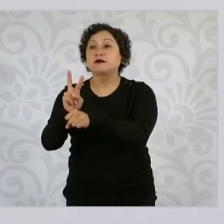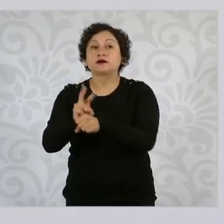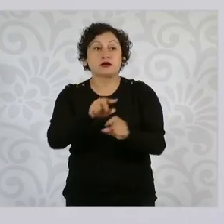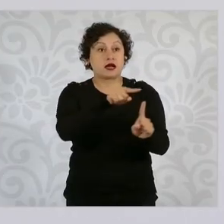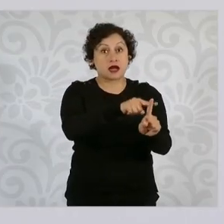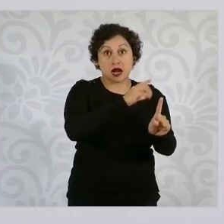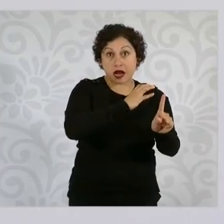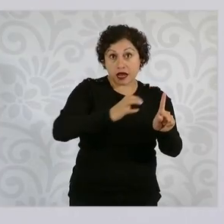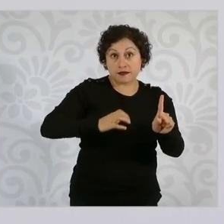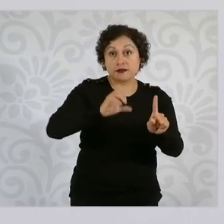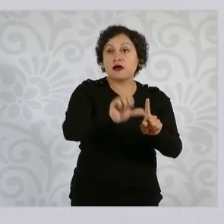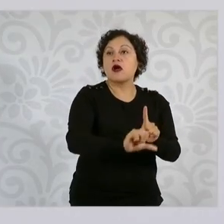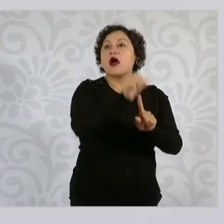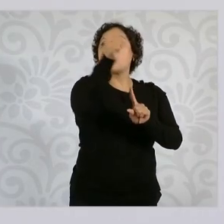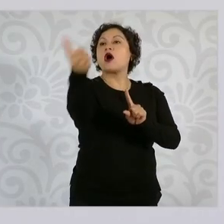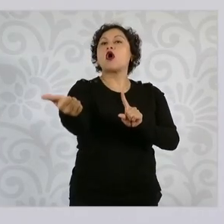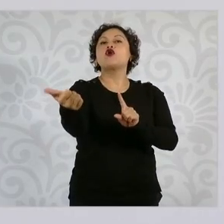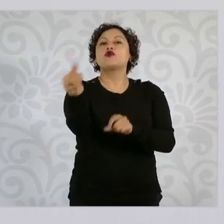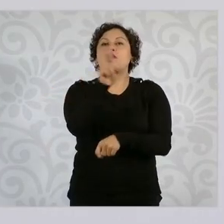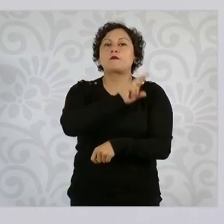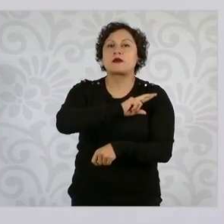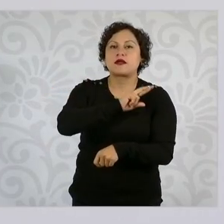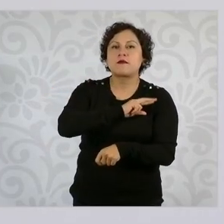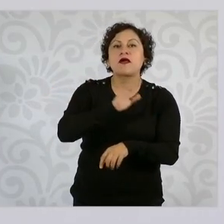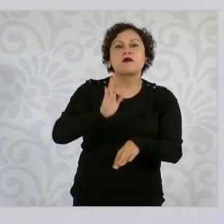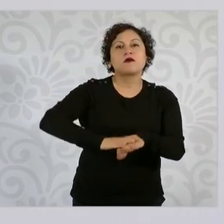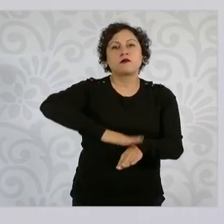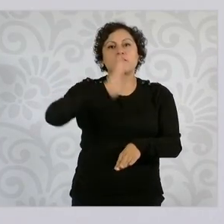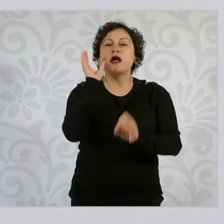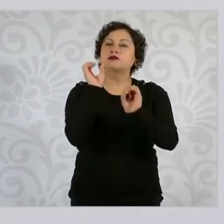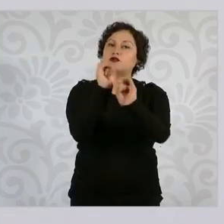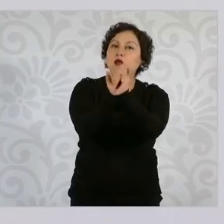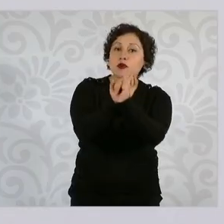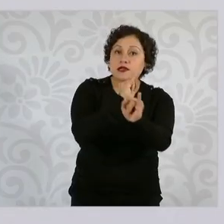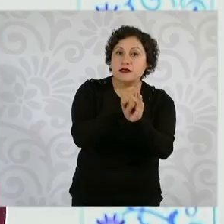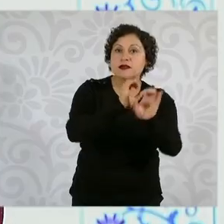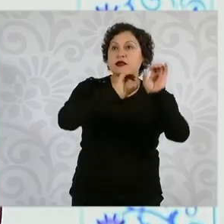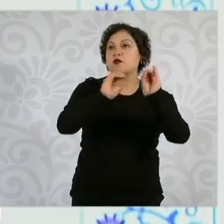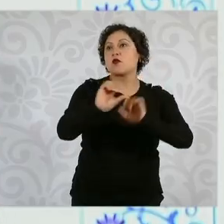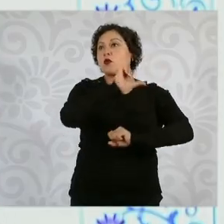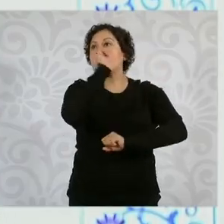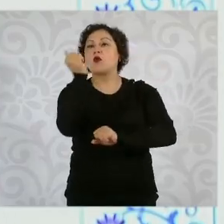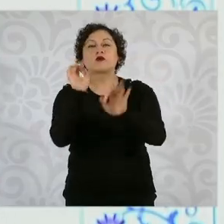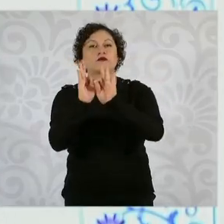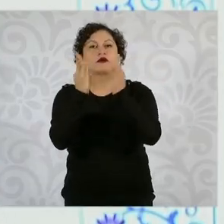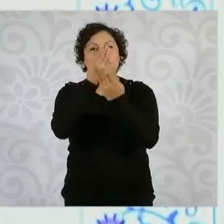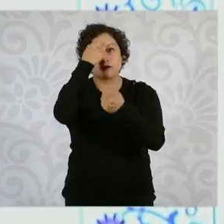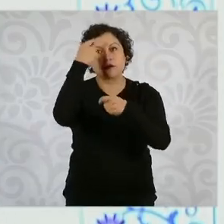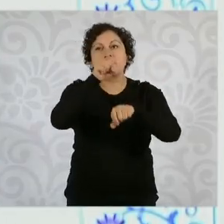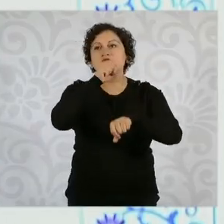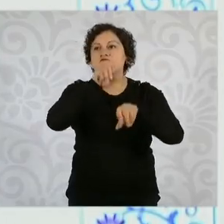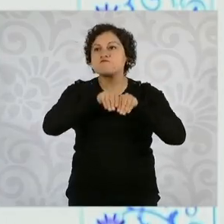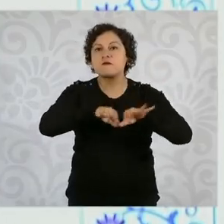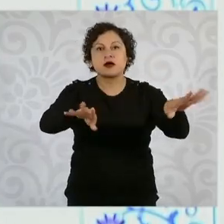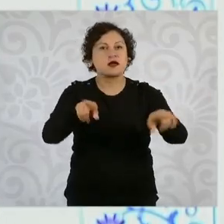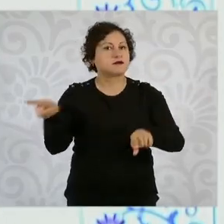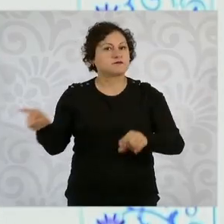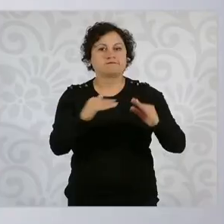personas espacios en radio y televisión, internet o cualquier medio de comunicación para